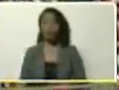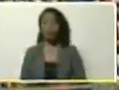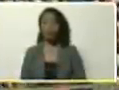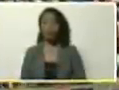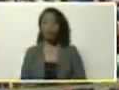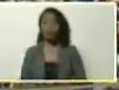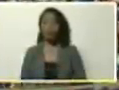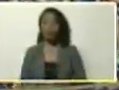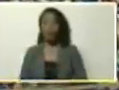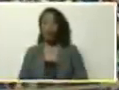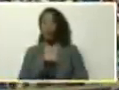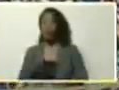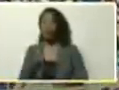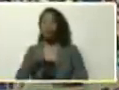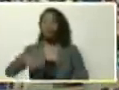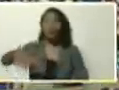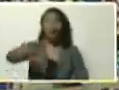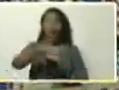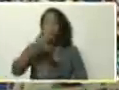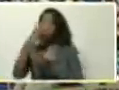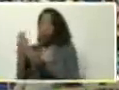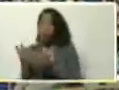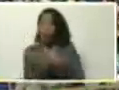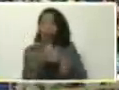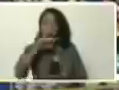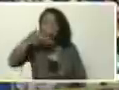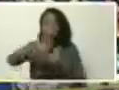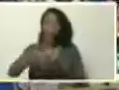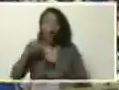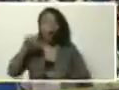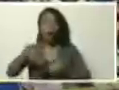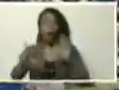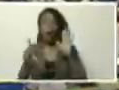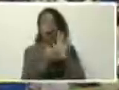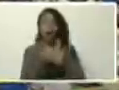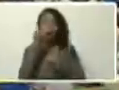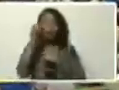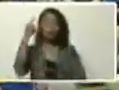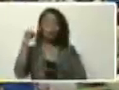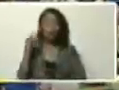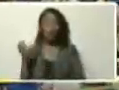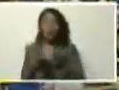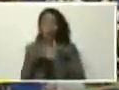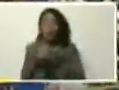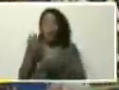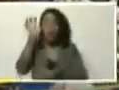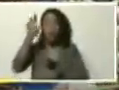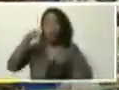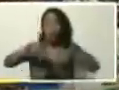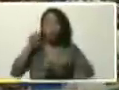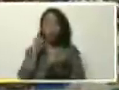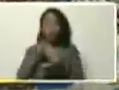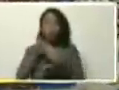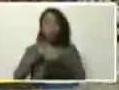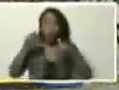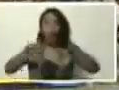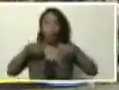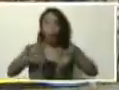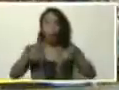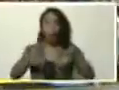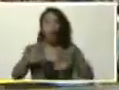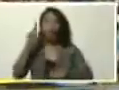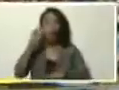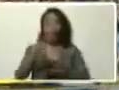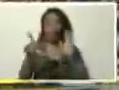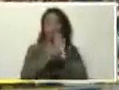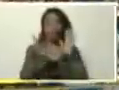Sean todos bienvenidos en nombre de los legisladores y legisladoras del Bloque de la Patria que están hoy presentes, también los legisladores del